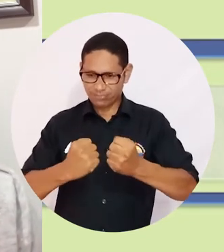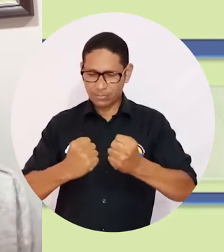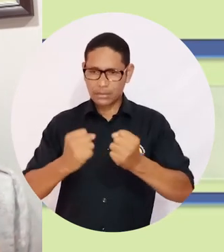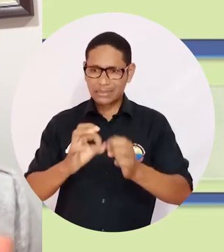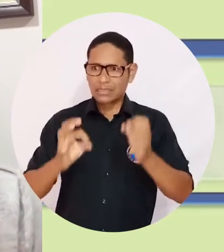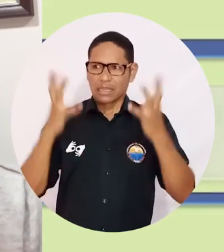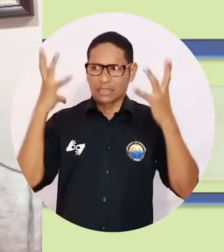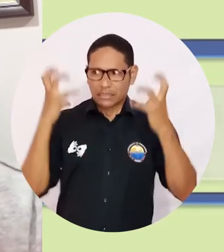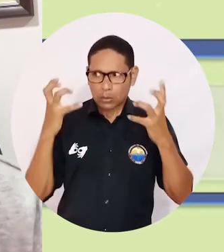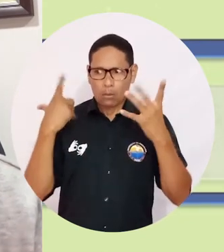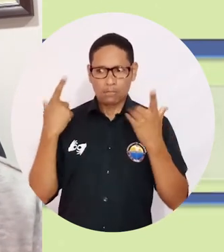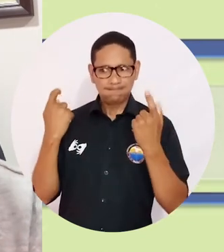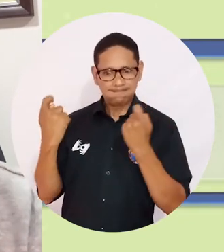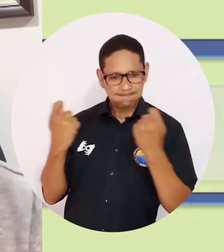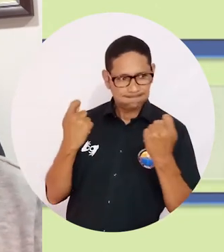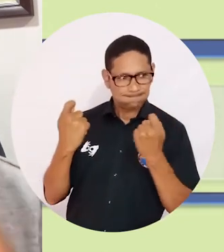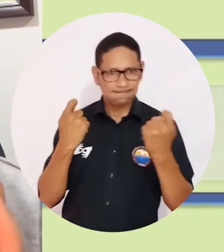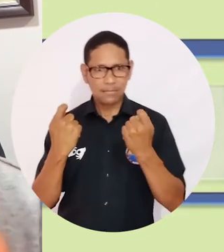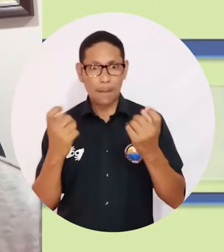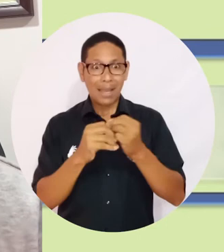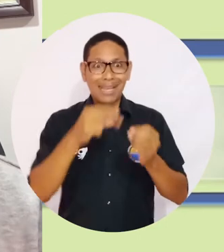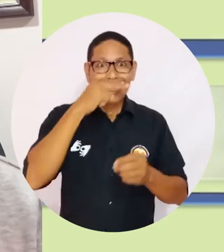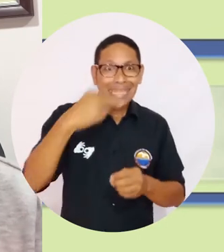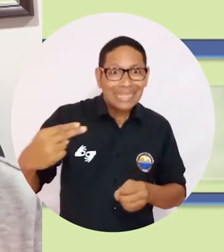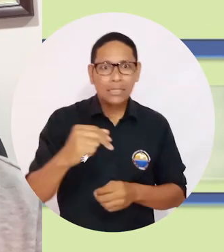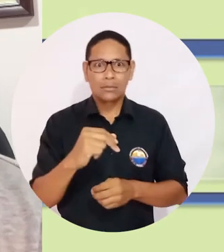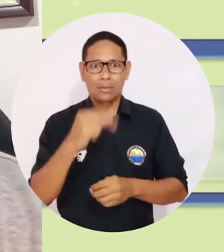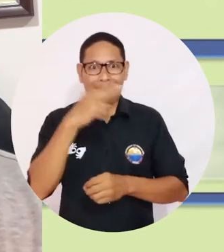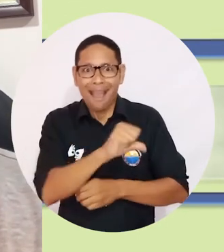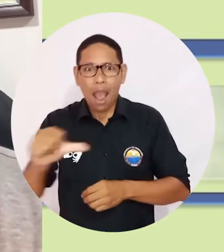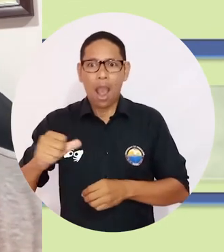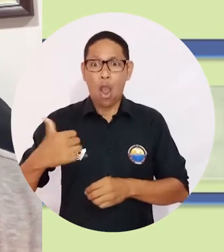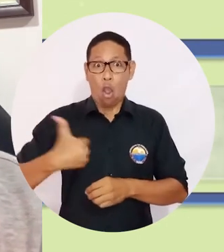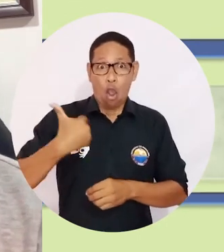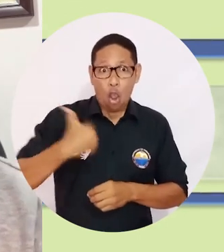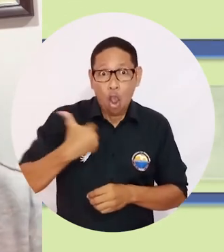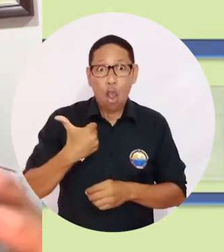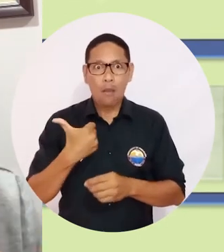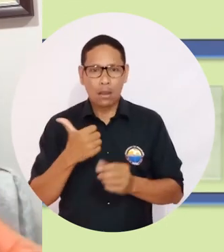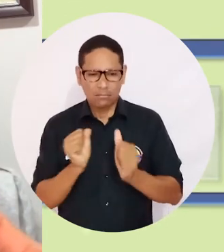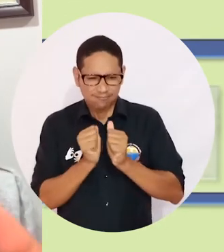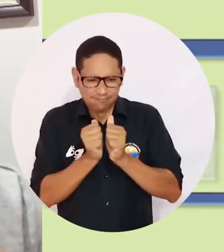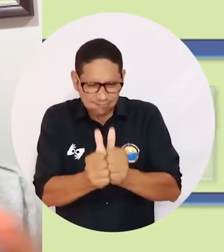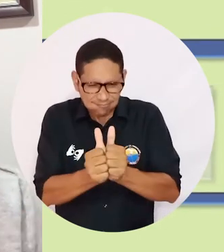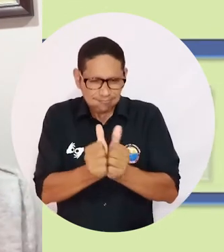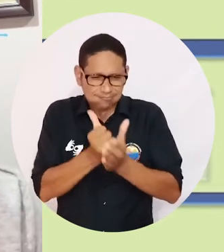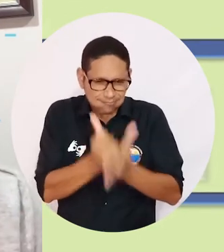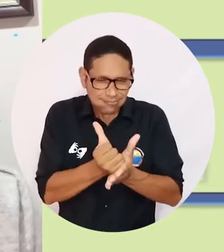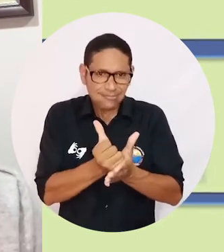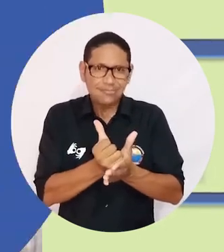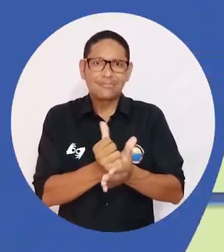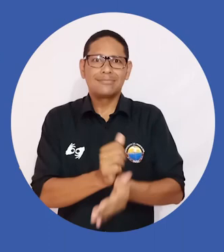afrontamiento a eventos vitales estresantes y el acompañamiento de los niños, niñas y adolescentes en el confinamiento.